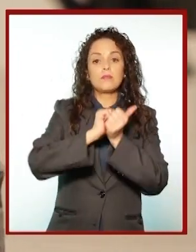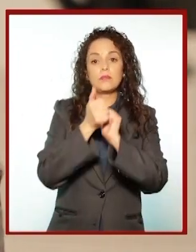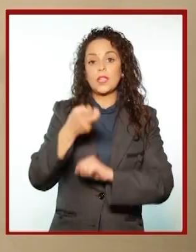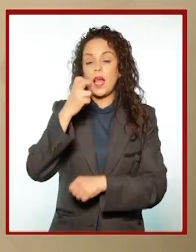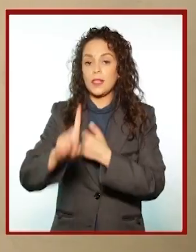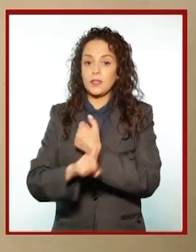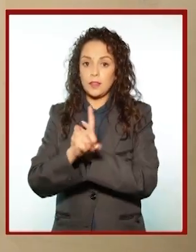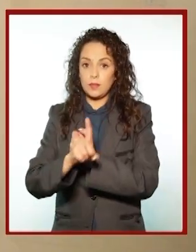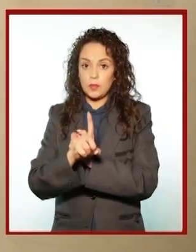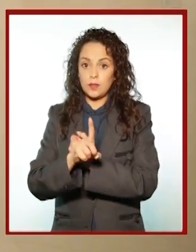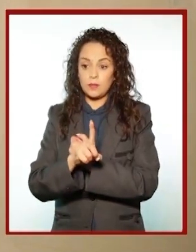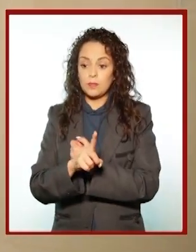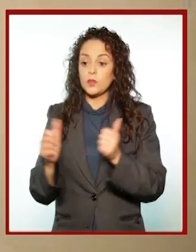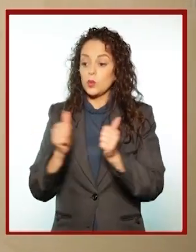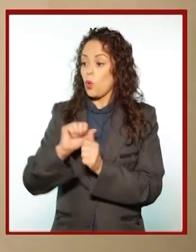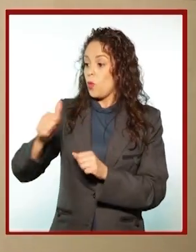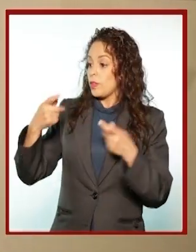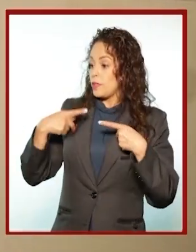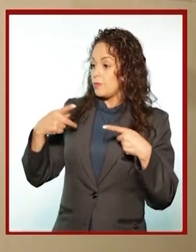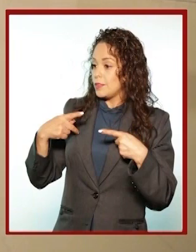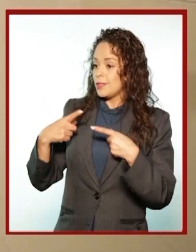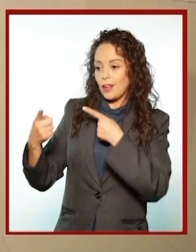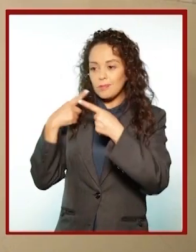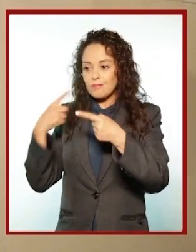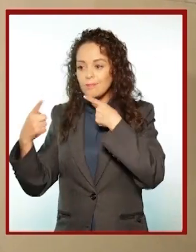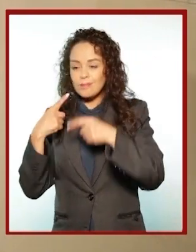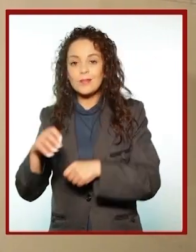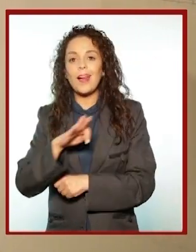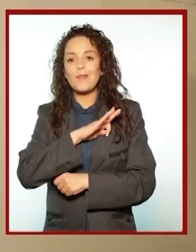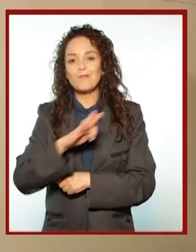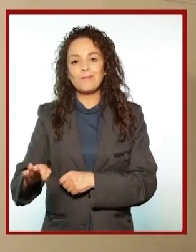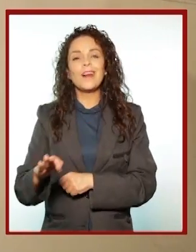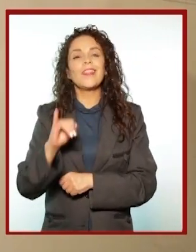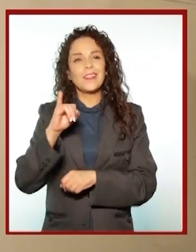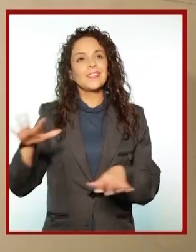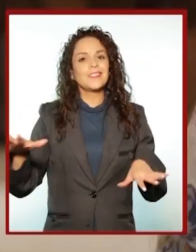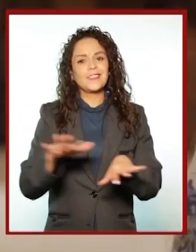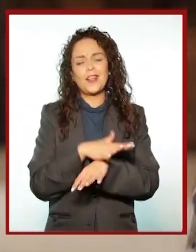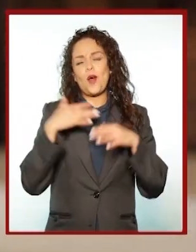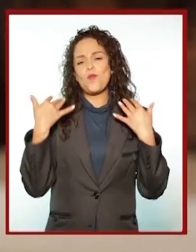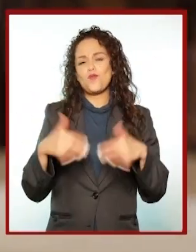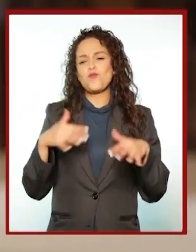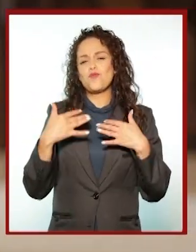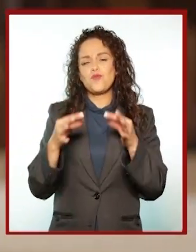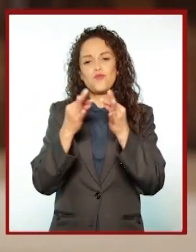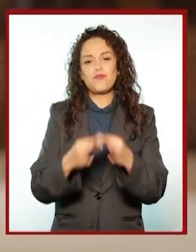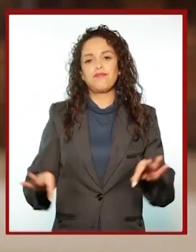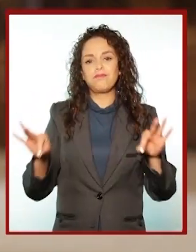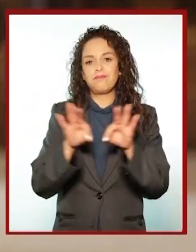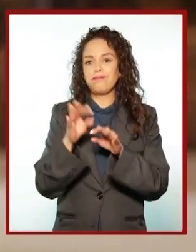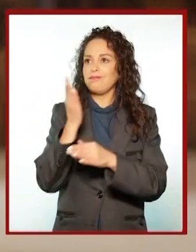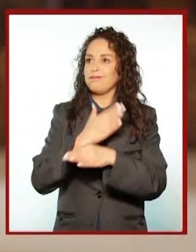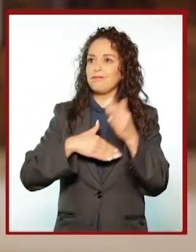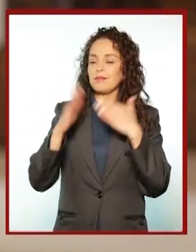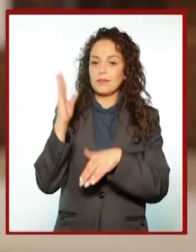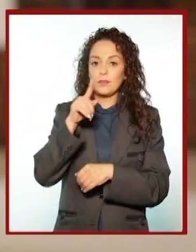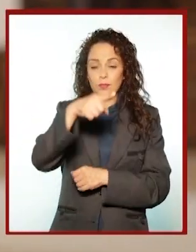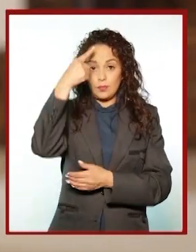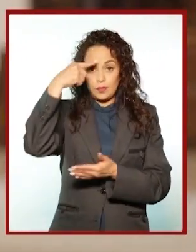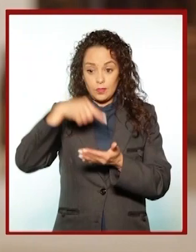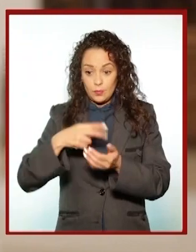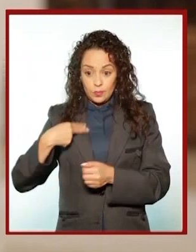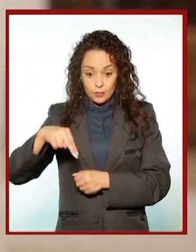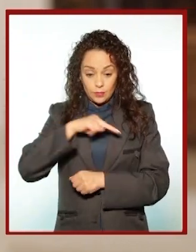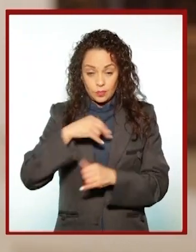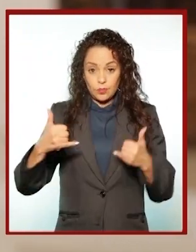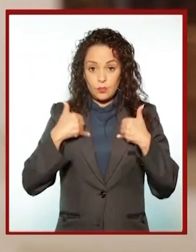problemática. Si nos organizamos con otras personas, podemos lograr cambios increíbles. ¿Crees que como jóvenes podemos contribuir realmente a